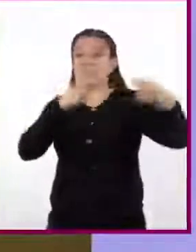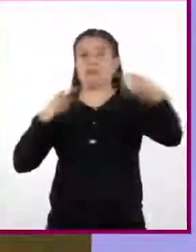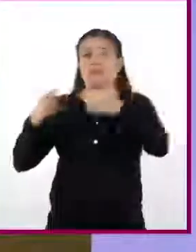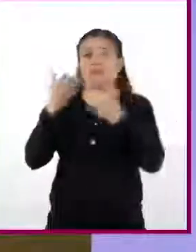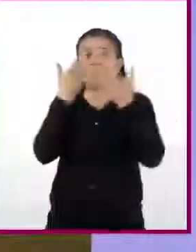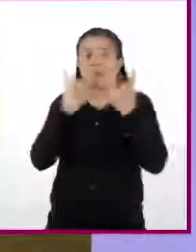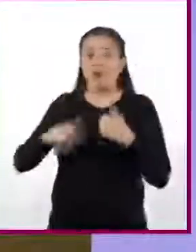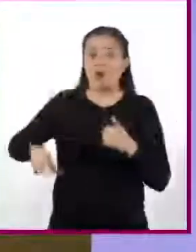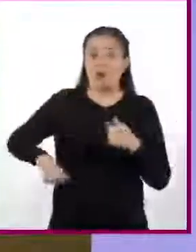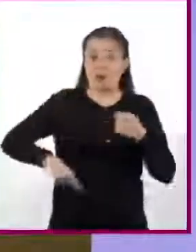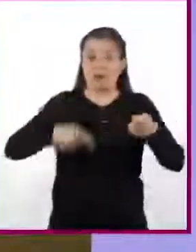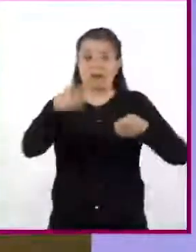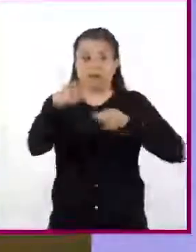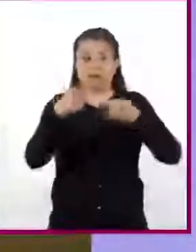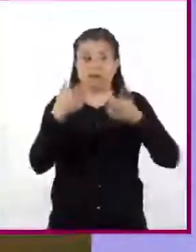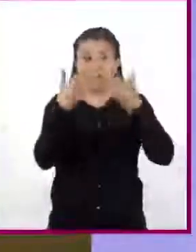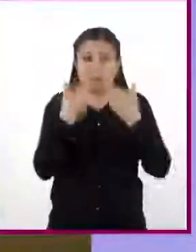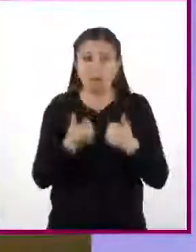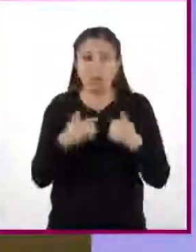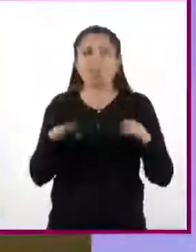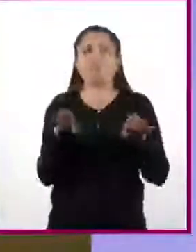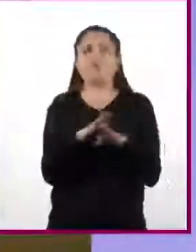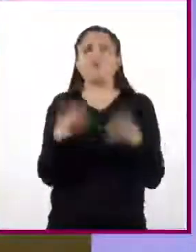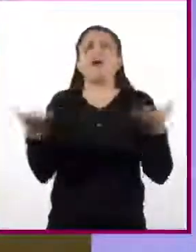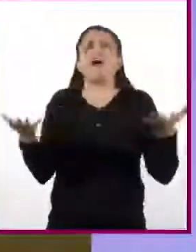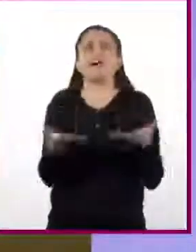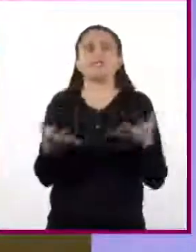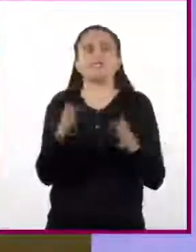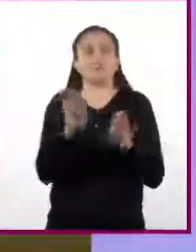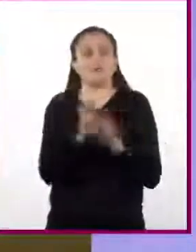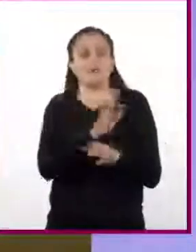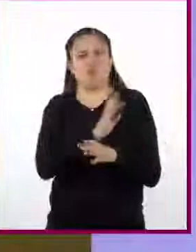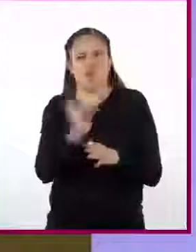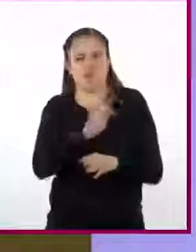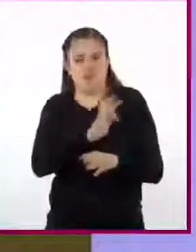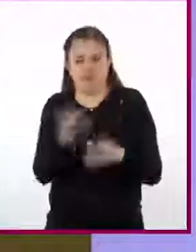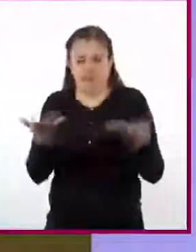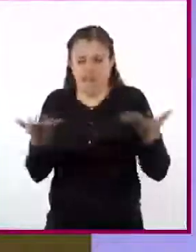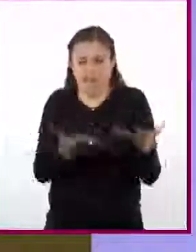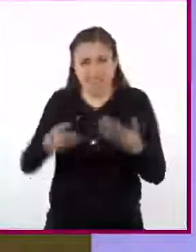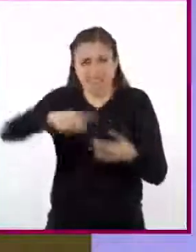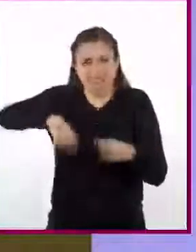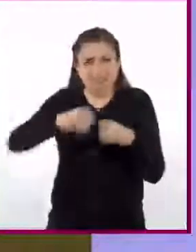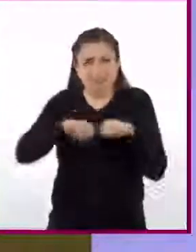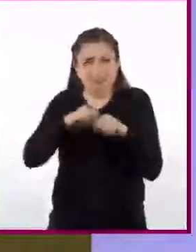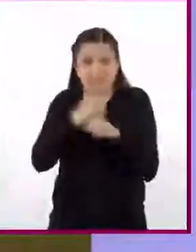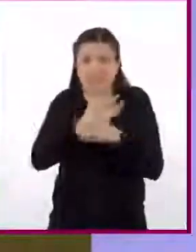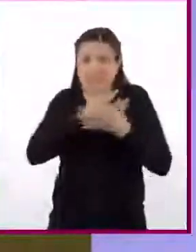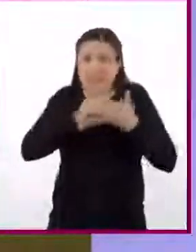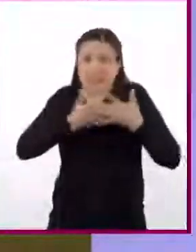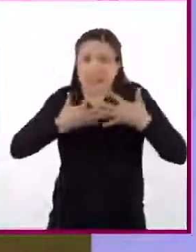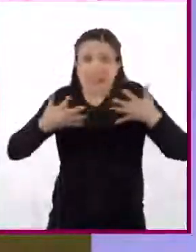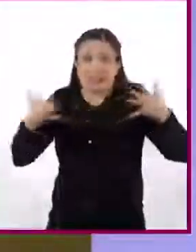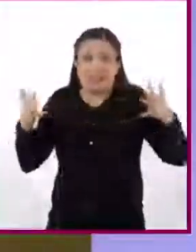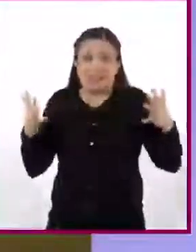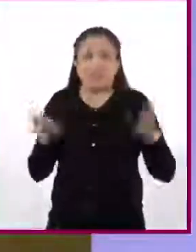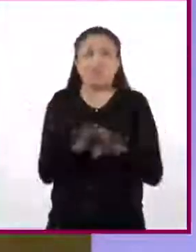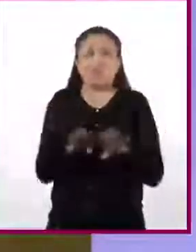directa? ¿Cómo puede hacerse valer el poder de los ciudadanos en una sociedad tan grande?